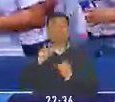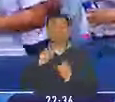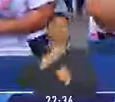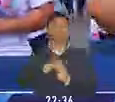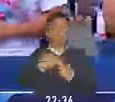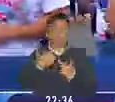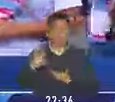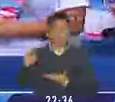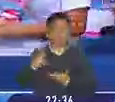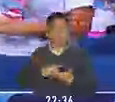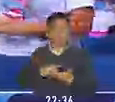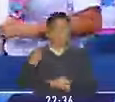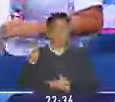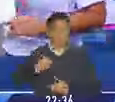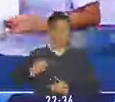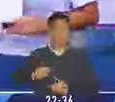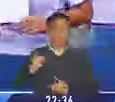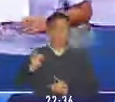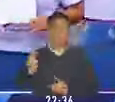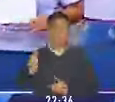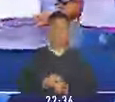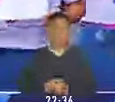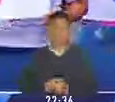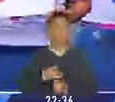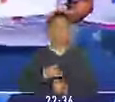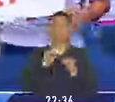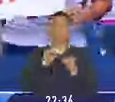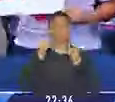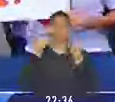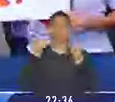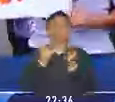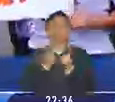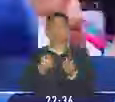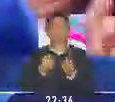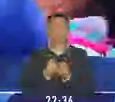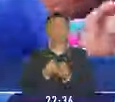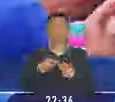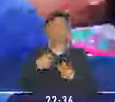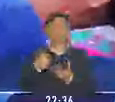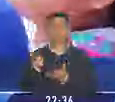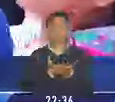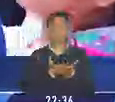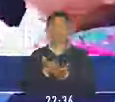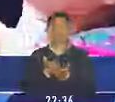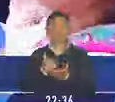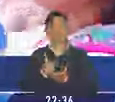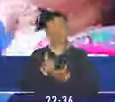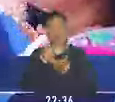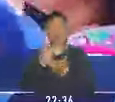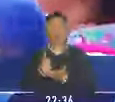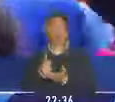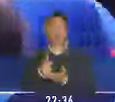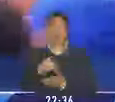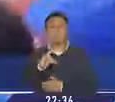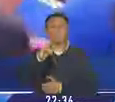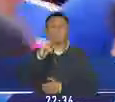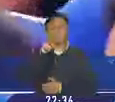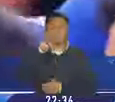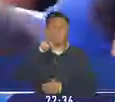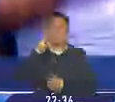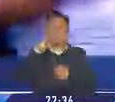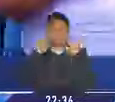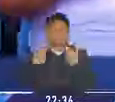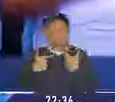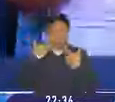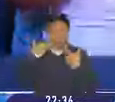se agilite el pago de sueldos. Estas organizaciones específicamente dan servicios de atención a centros de desarrollo infantil y de